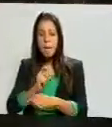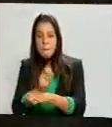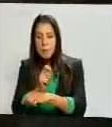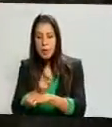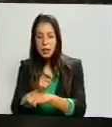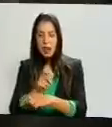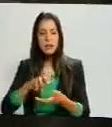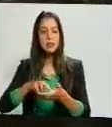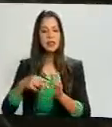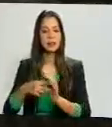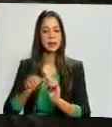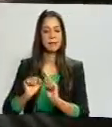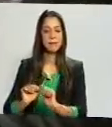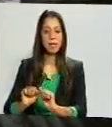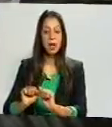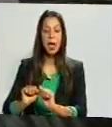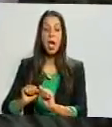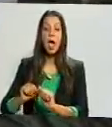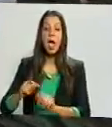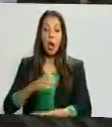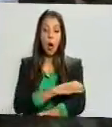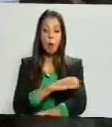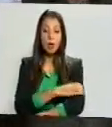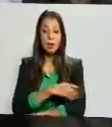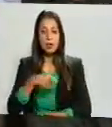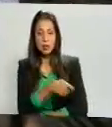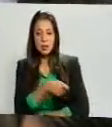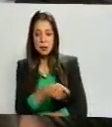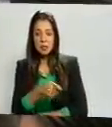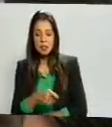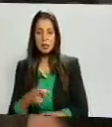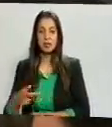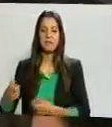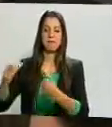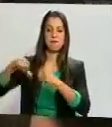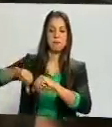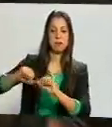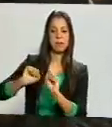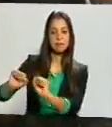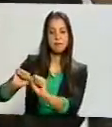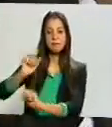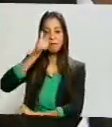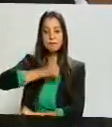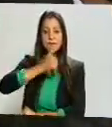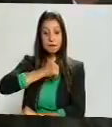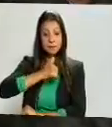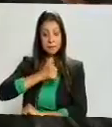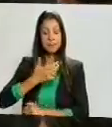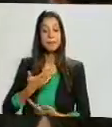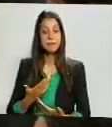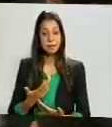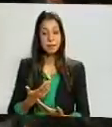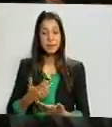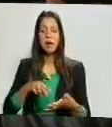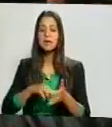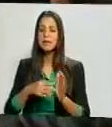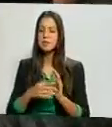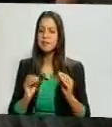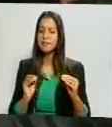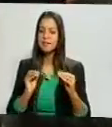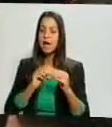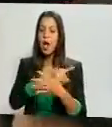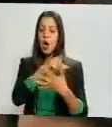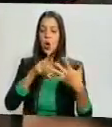a contrarrestar la guerra económica que vive el país. Todo esto enmarcado en el